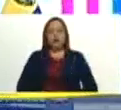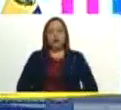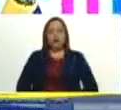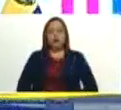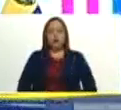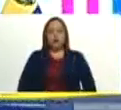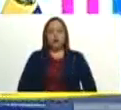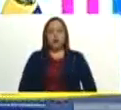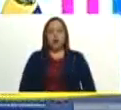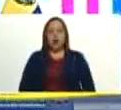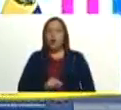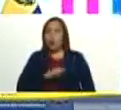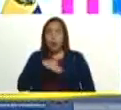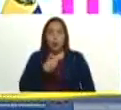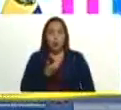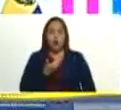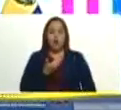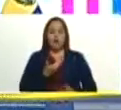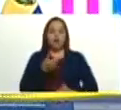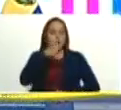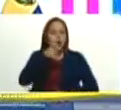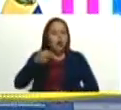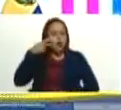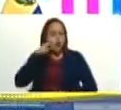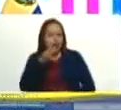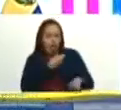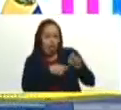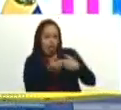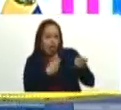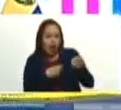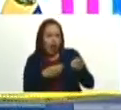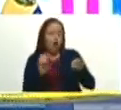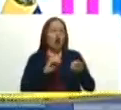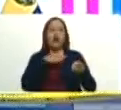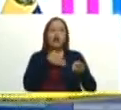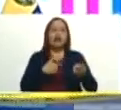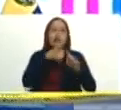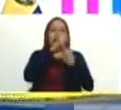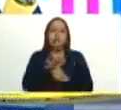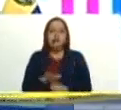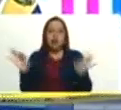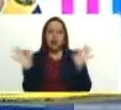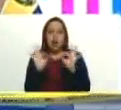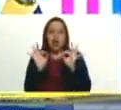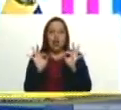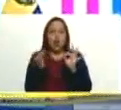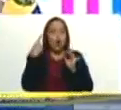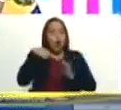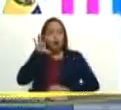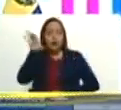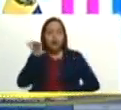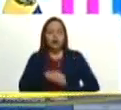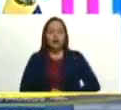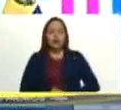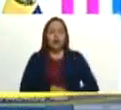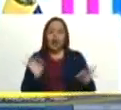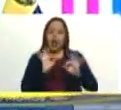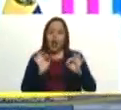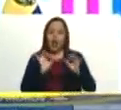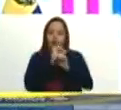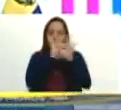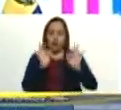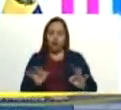sin ser chantajeados o tratar de ser sometidos por nada ni nadie, bajo ninguna